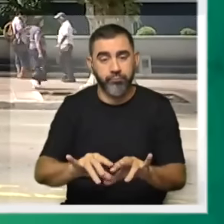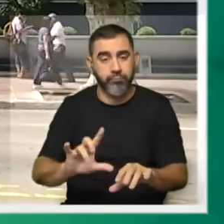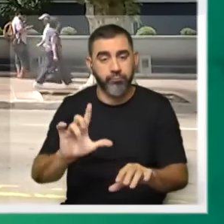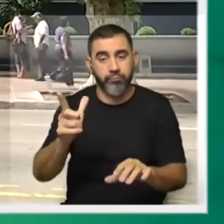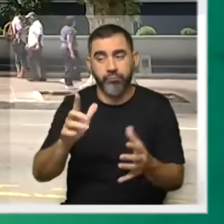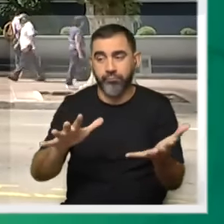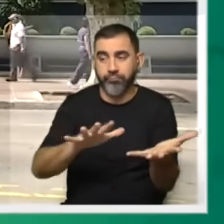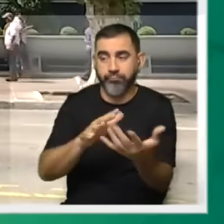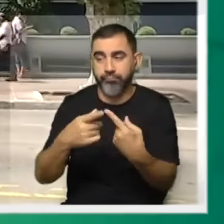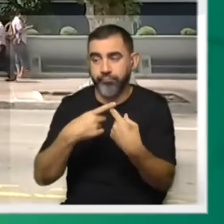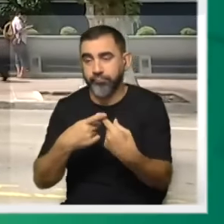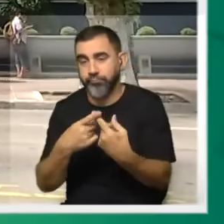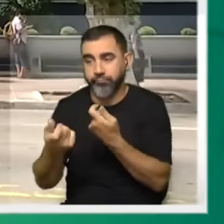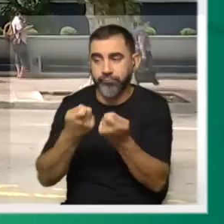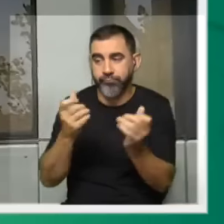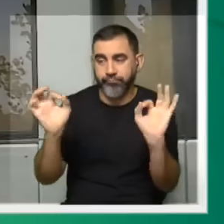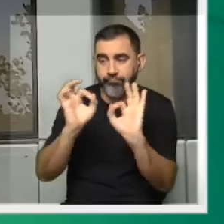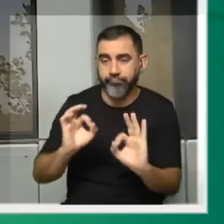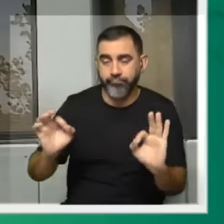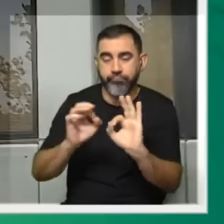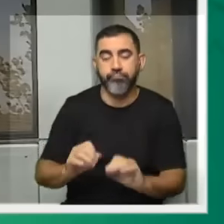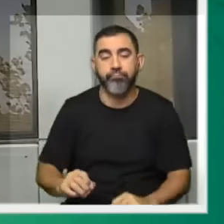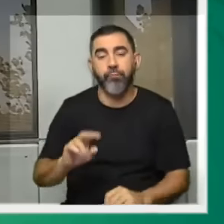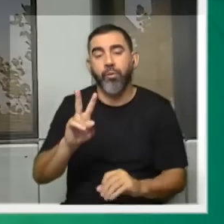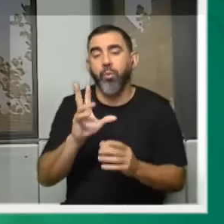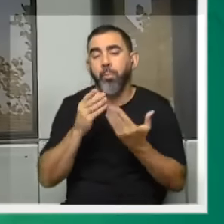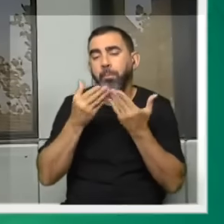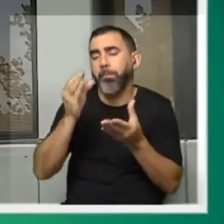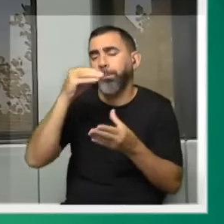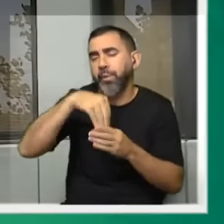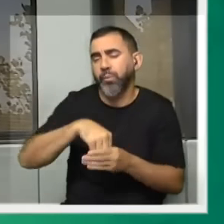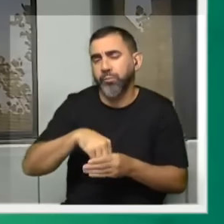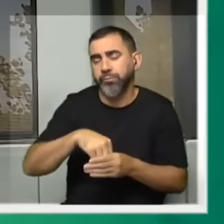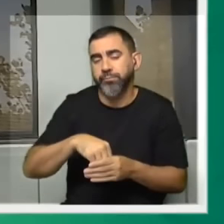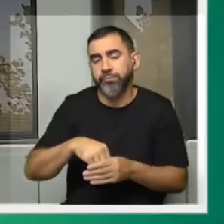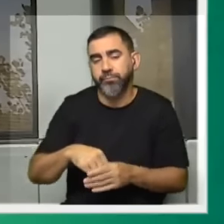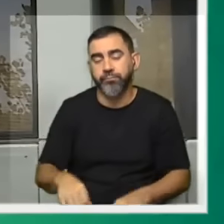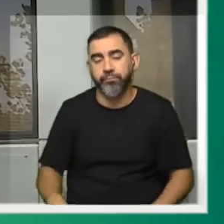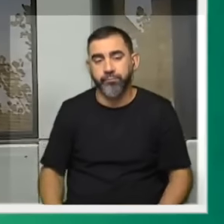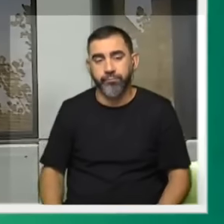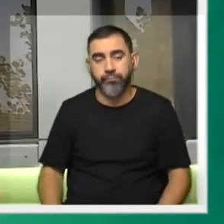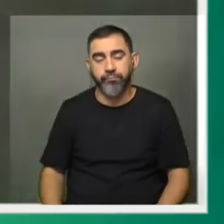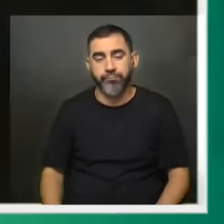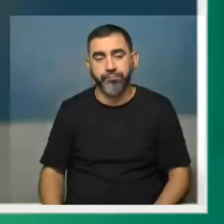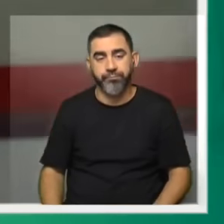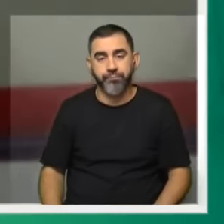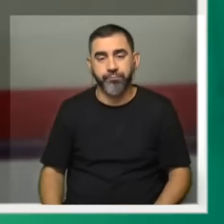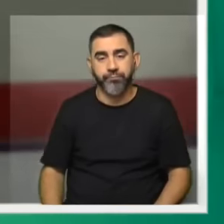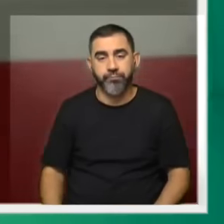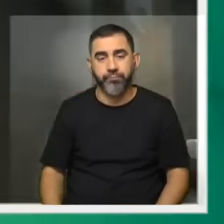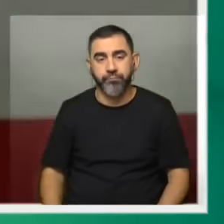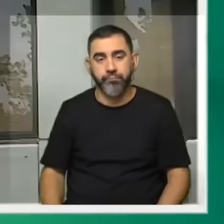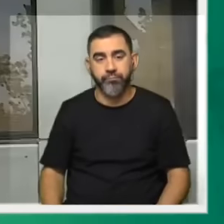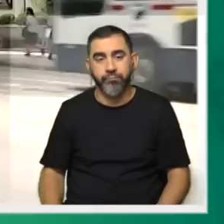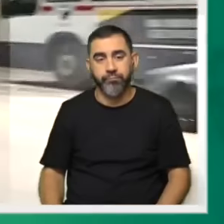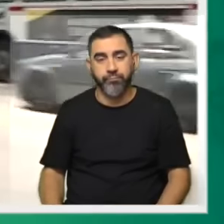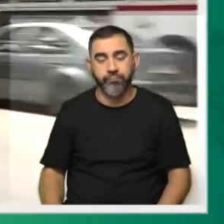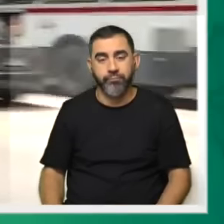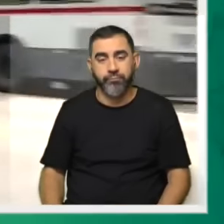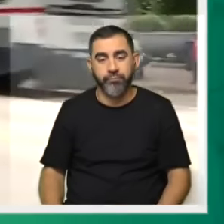mucho espacio para negociar y dialogar te hago dos preguntas en una eh con respuesta breve para meternos en varios asuntos eh